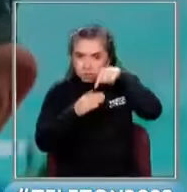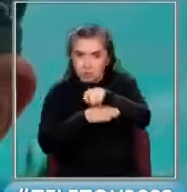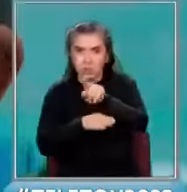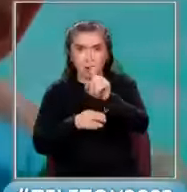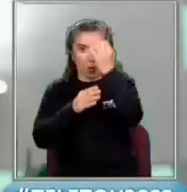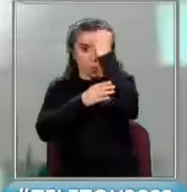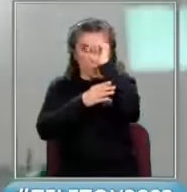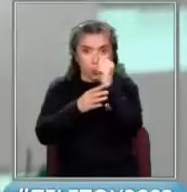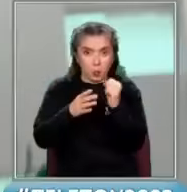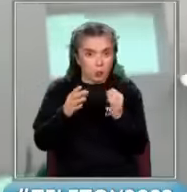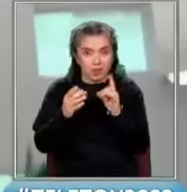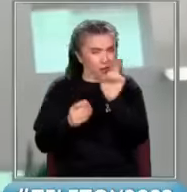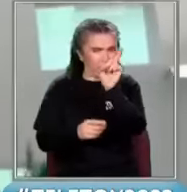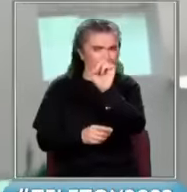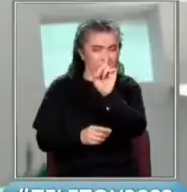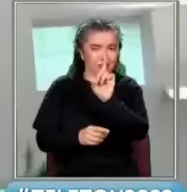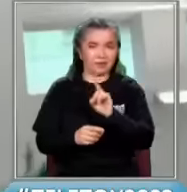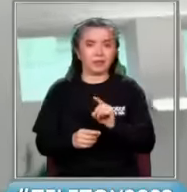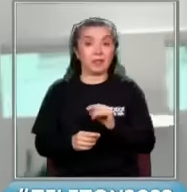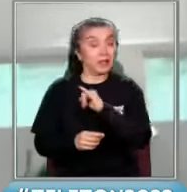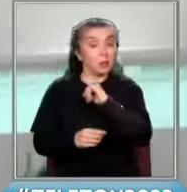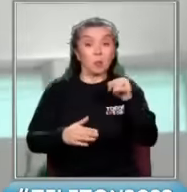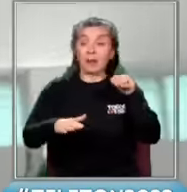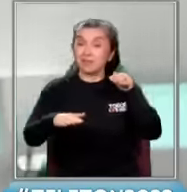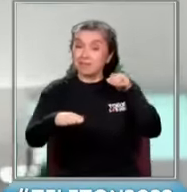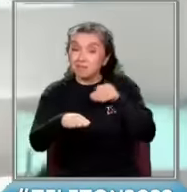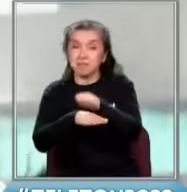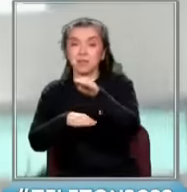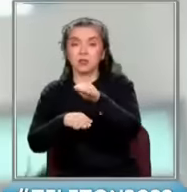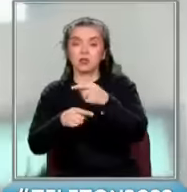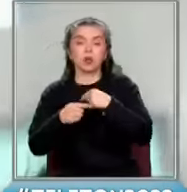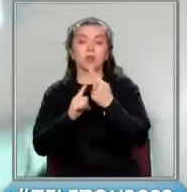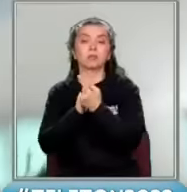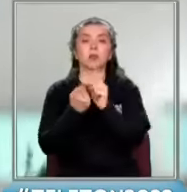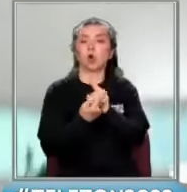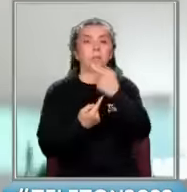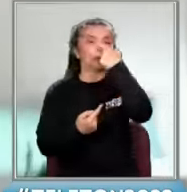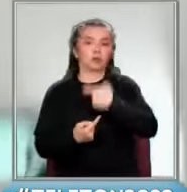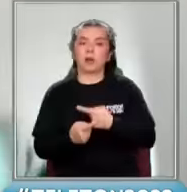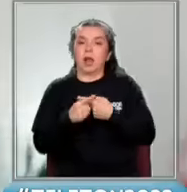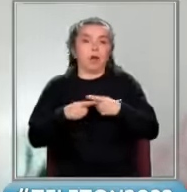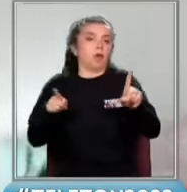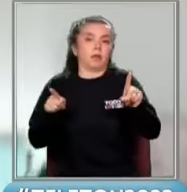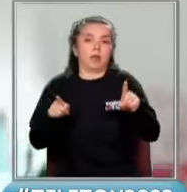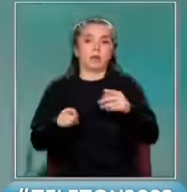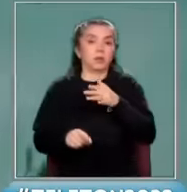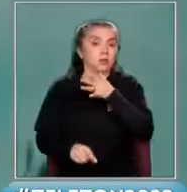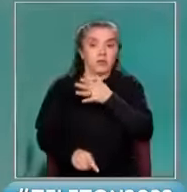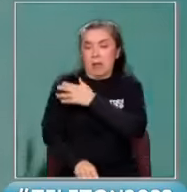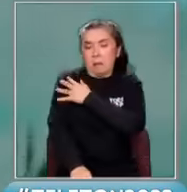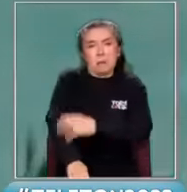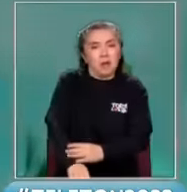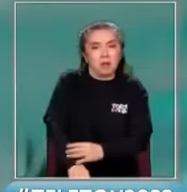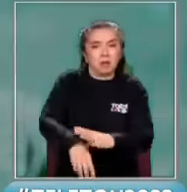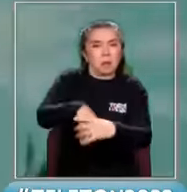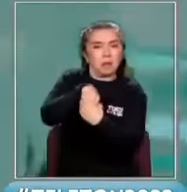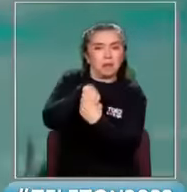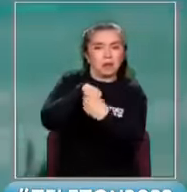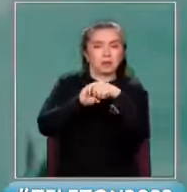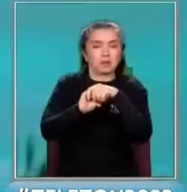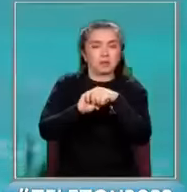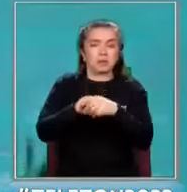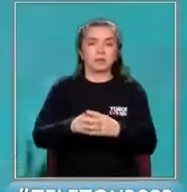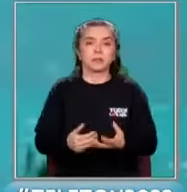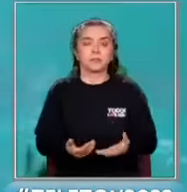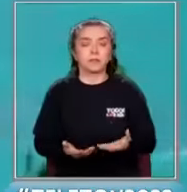sumergir. Después del accidente, era otra persona. Yo no sabía si me iba a doblar el brazo o la mano.